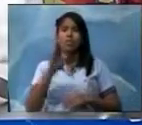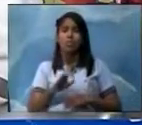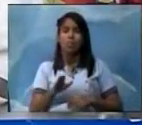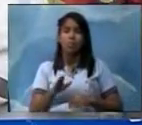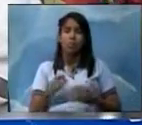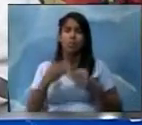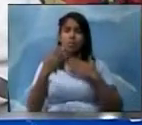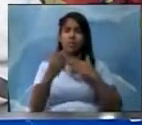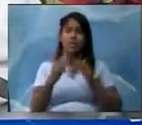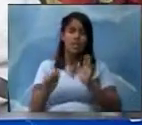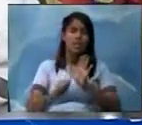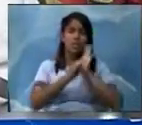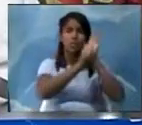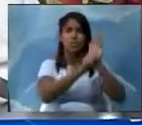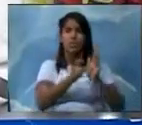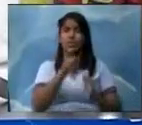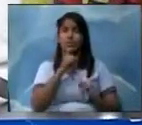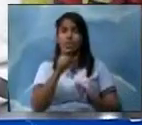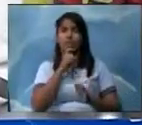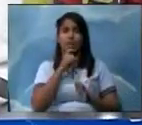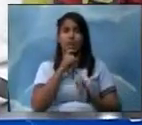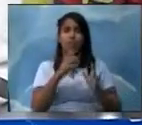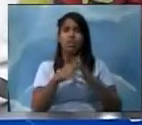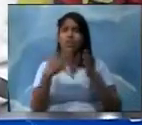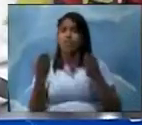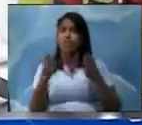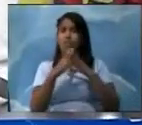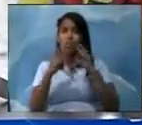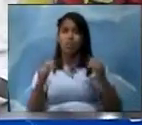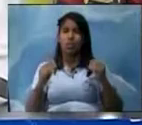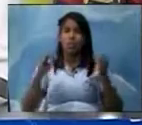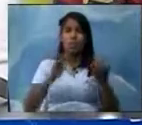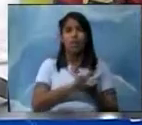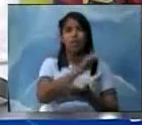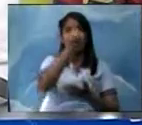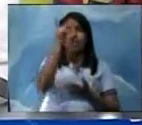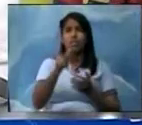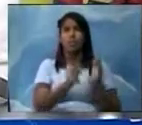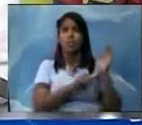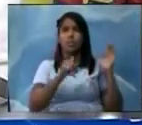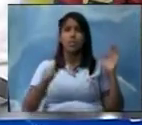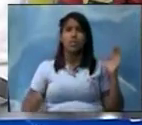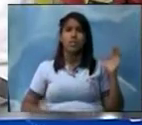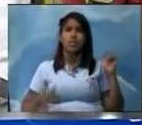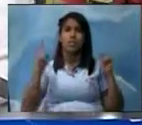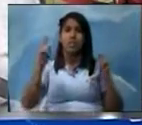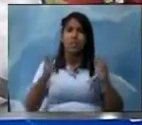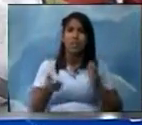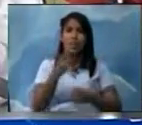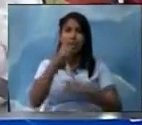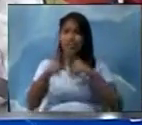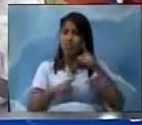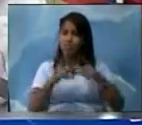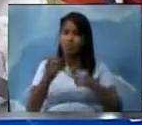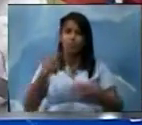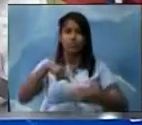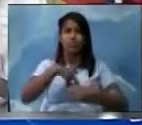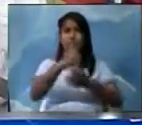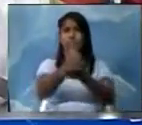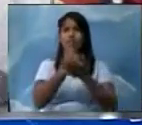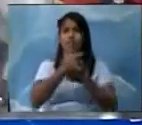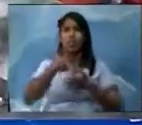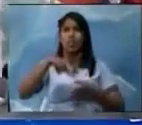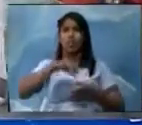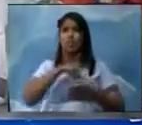estamos frente a situaciones difíciles que toda la gloria sea para el señor y que esta lección nos ayude a